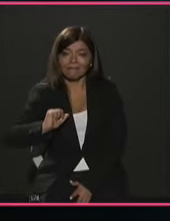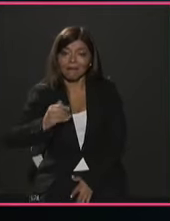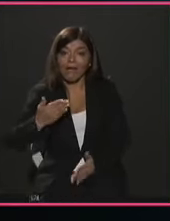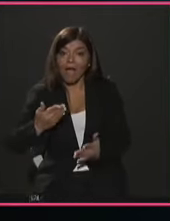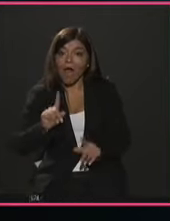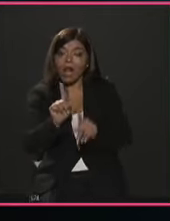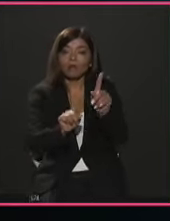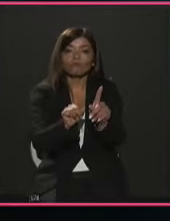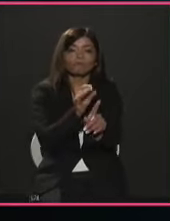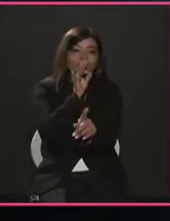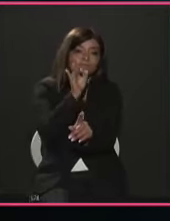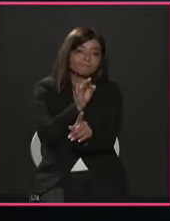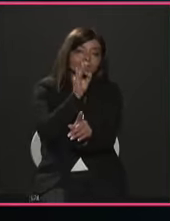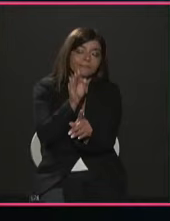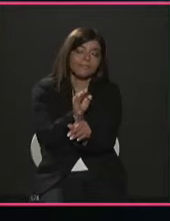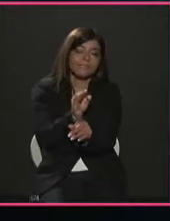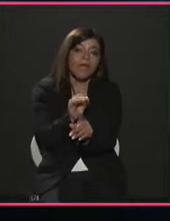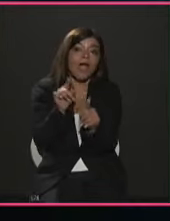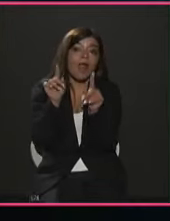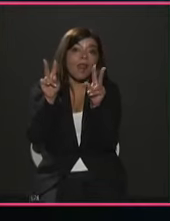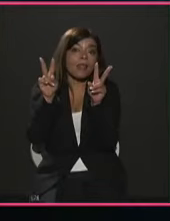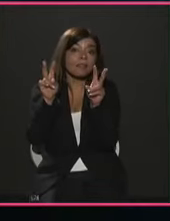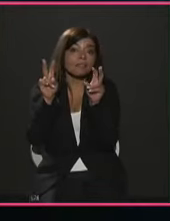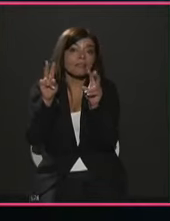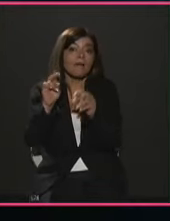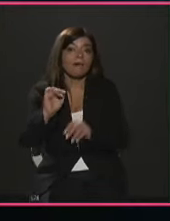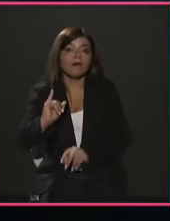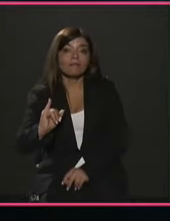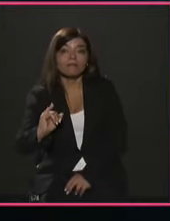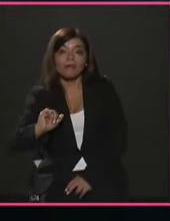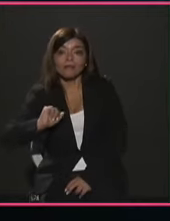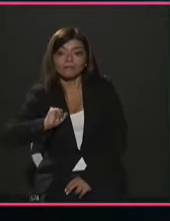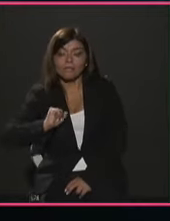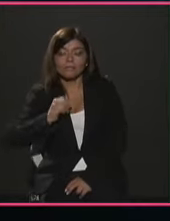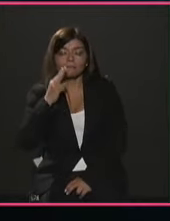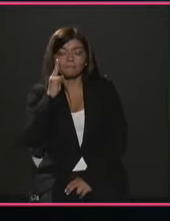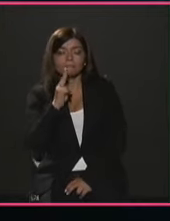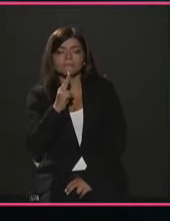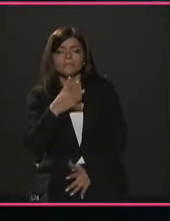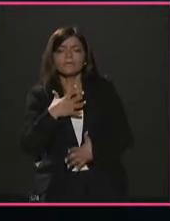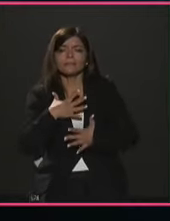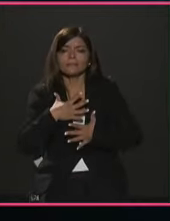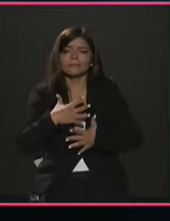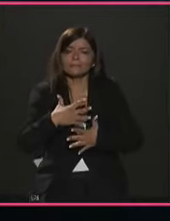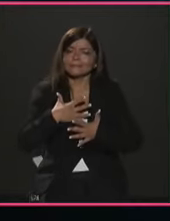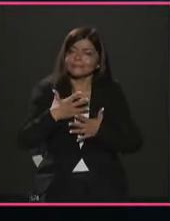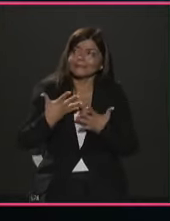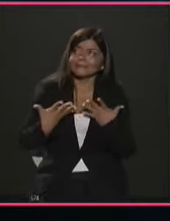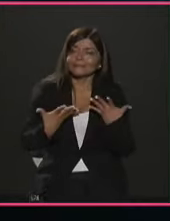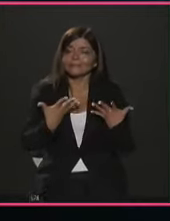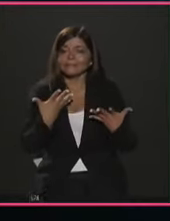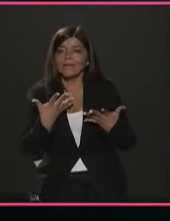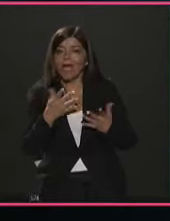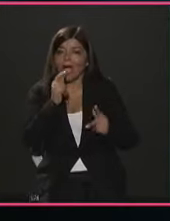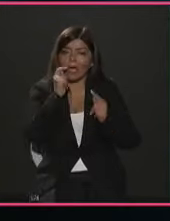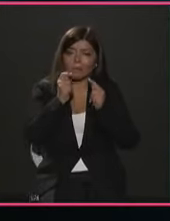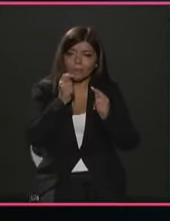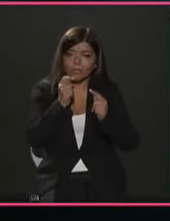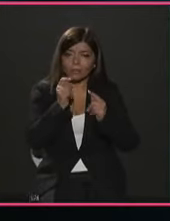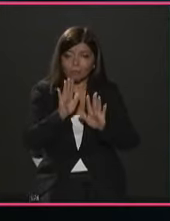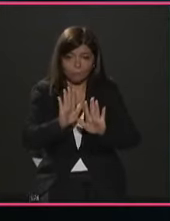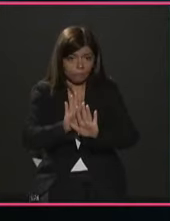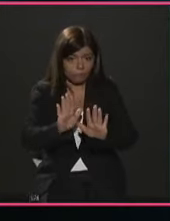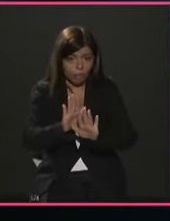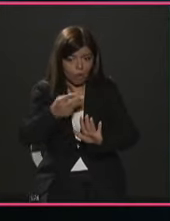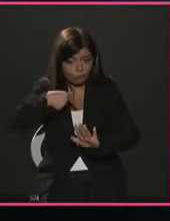cuando hablan cuando se habla de Inteligencia artificial miran con miedo o ven principalmente los riesgos Yo quiero decir que